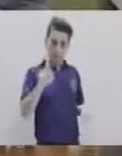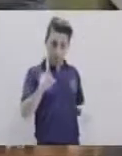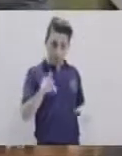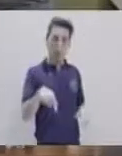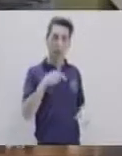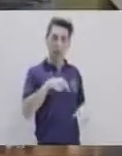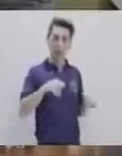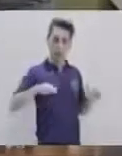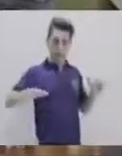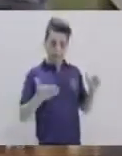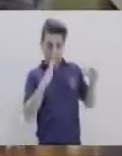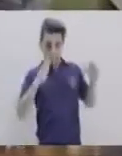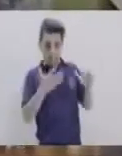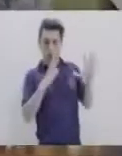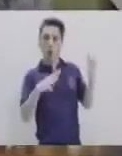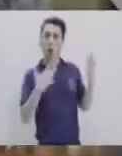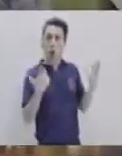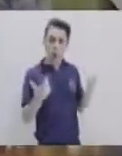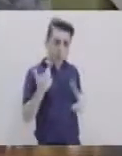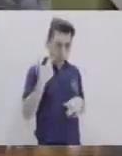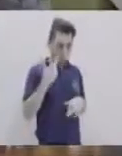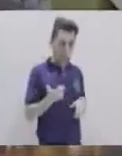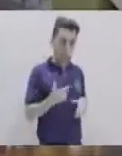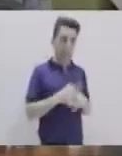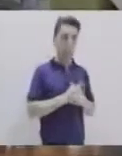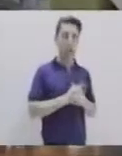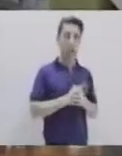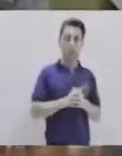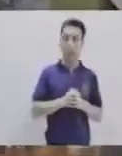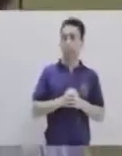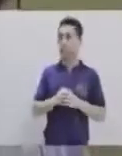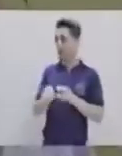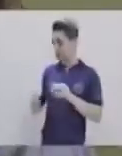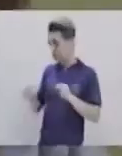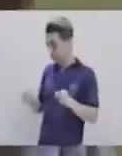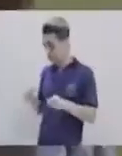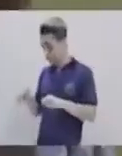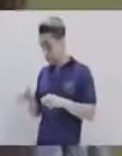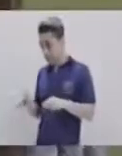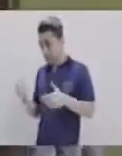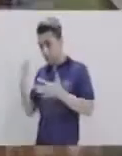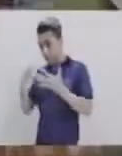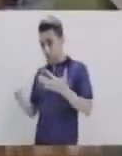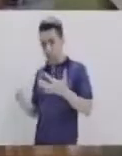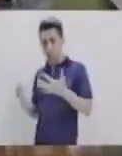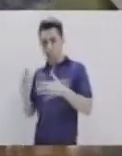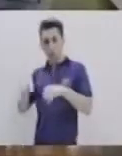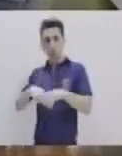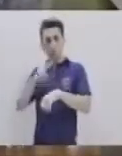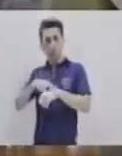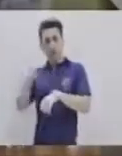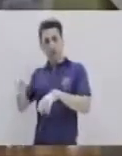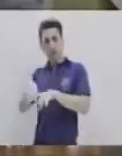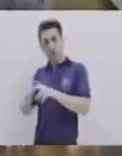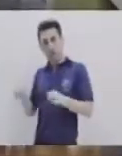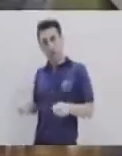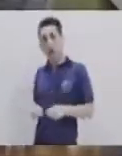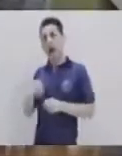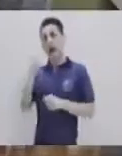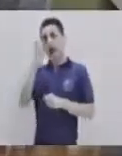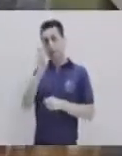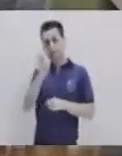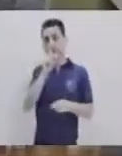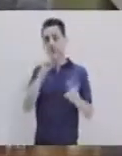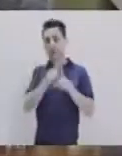cemento? De materia prima que encontramos en nuestros recursos naturales de la tierra. Muy bien, me encanta. Justo